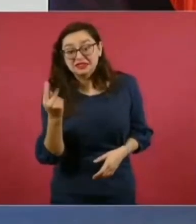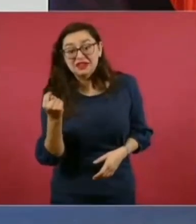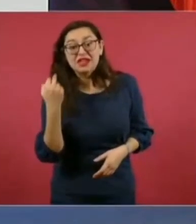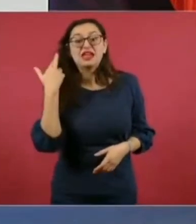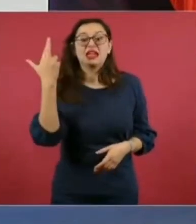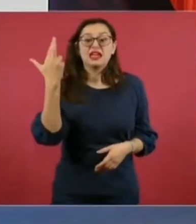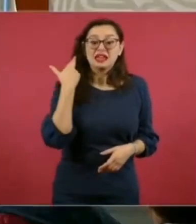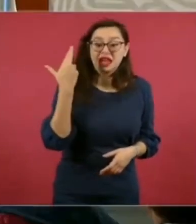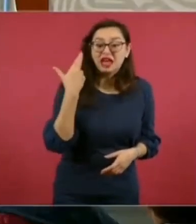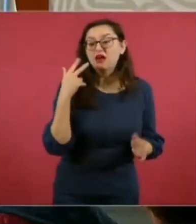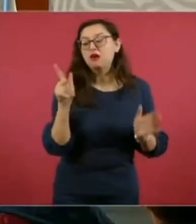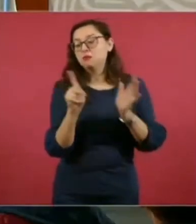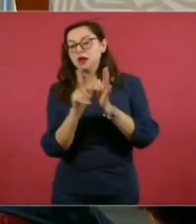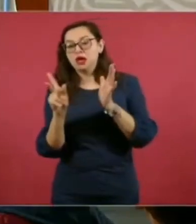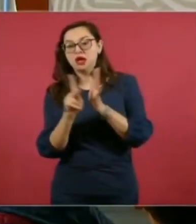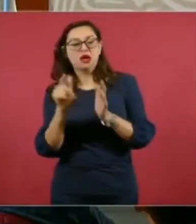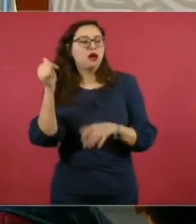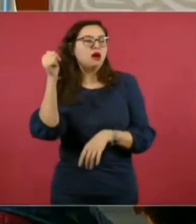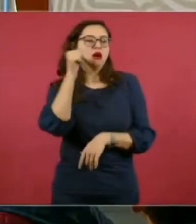estos corruptos,